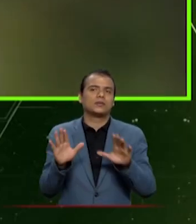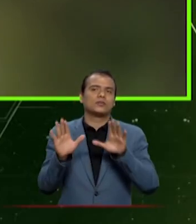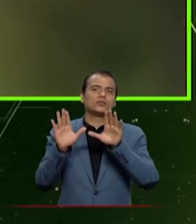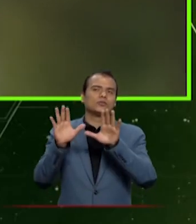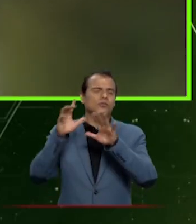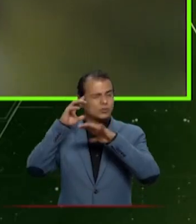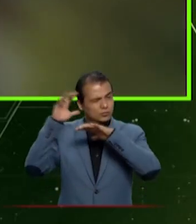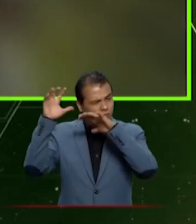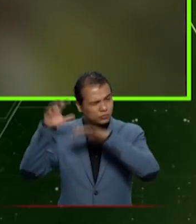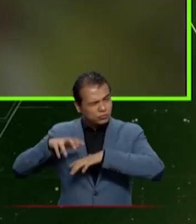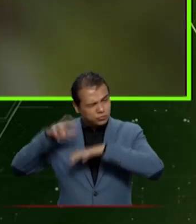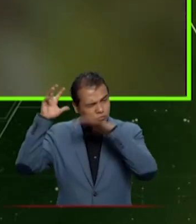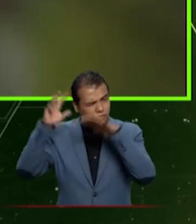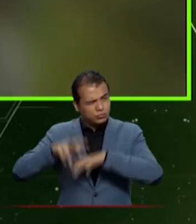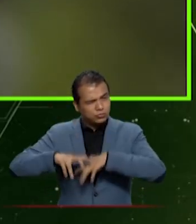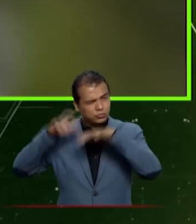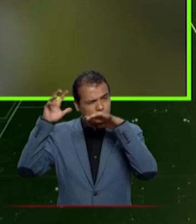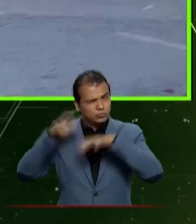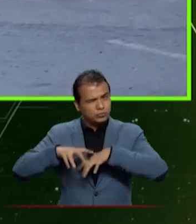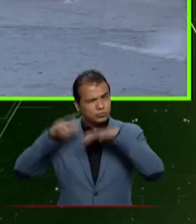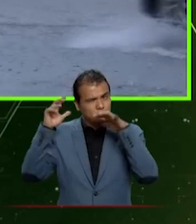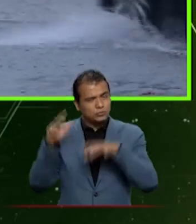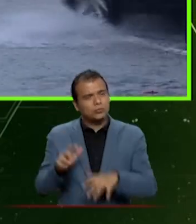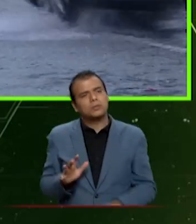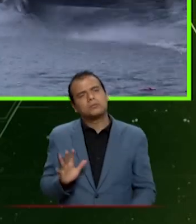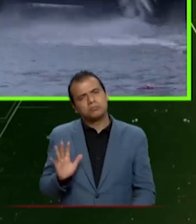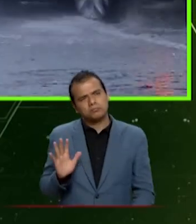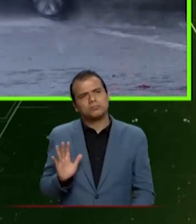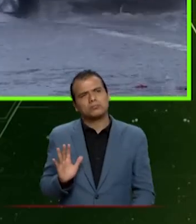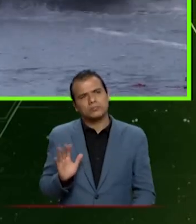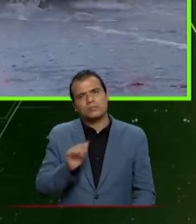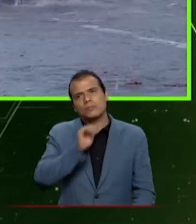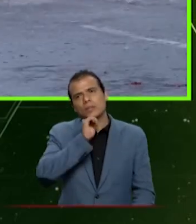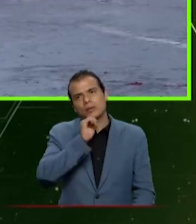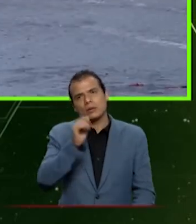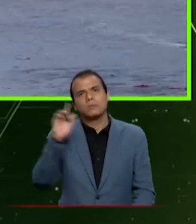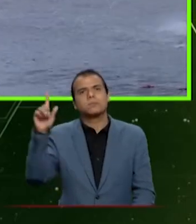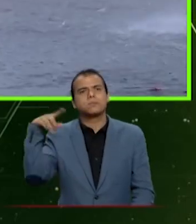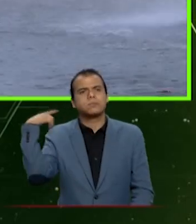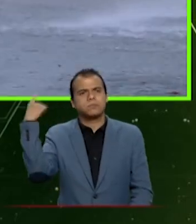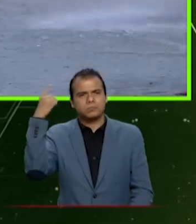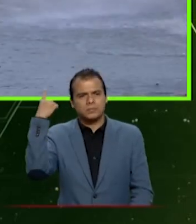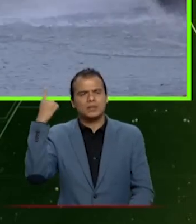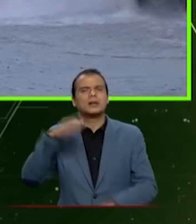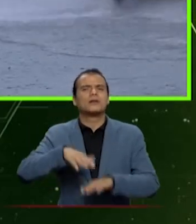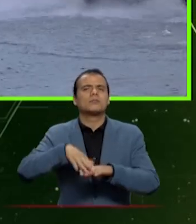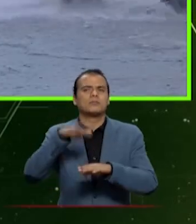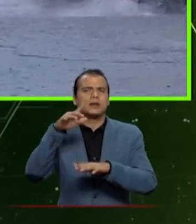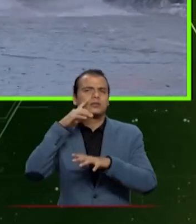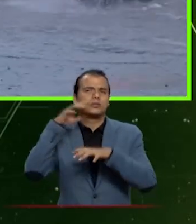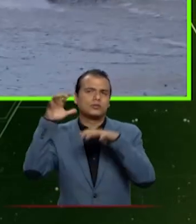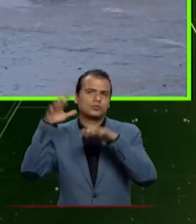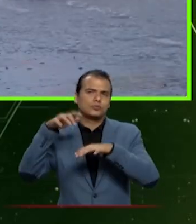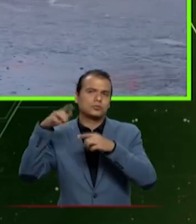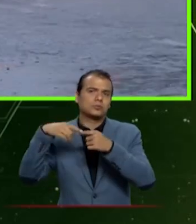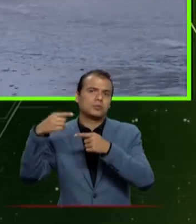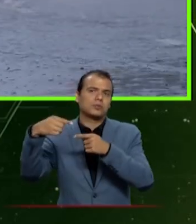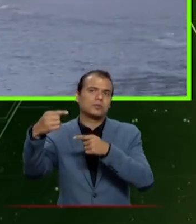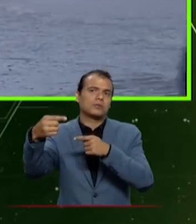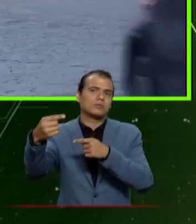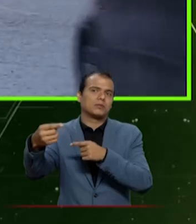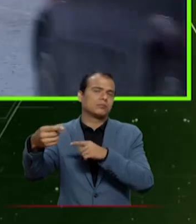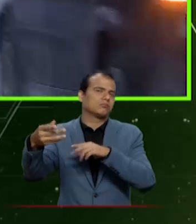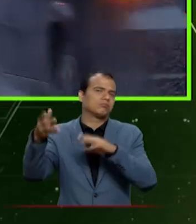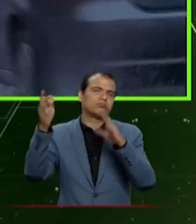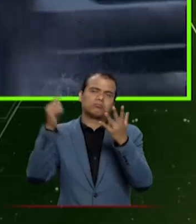fenómeno de la niña en donde vamos a percibir Pues esta situación exceso de humedad exceso de precipitación y de ahí para allá Pues todos los fenómenos